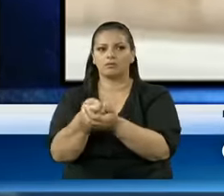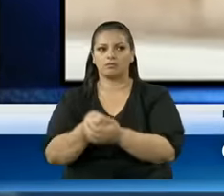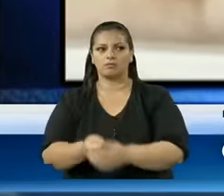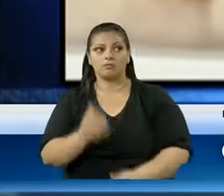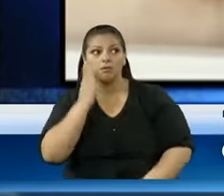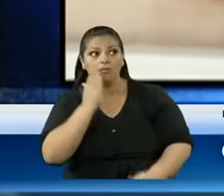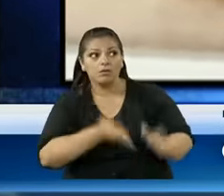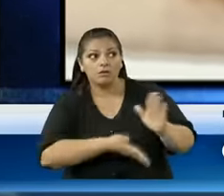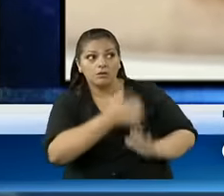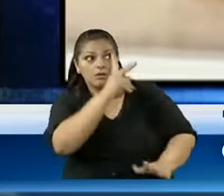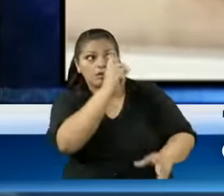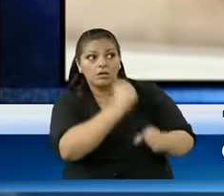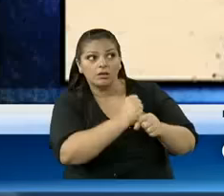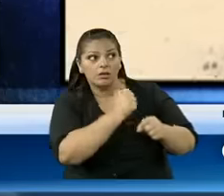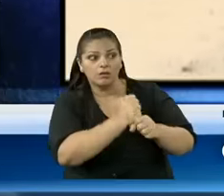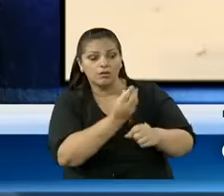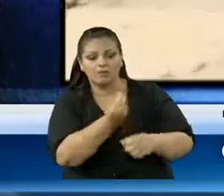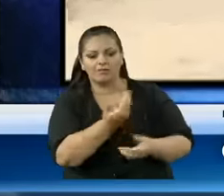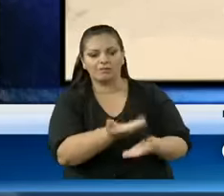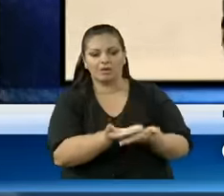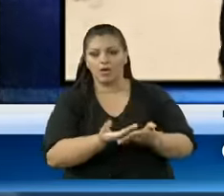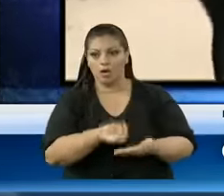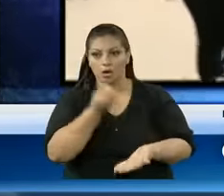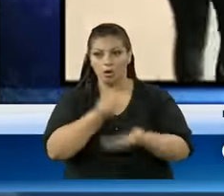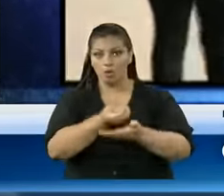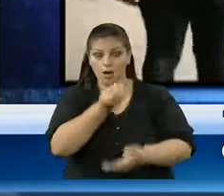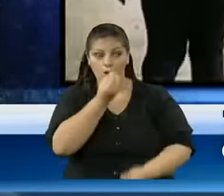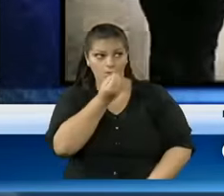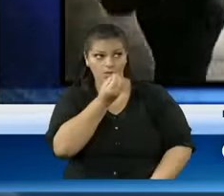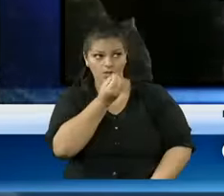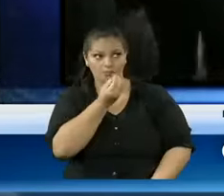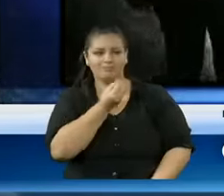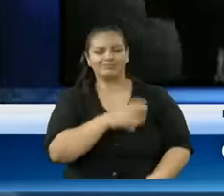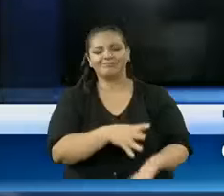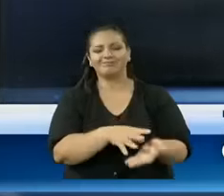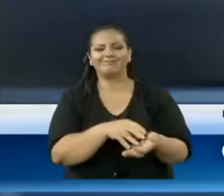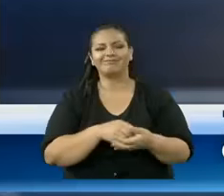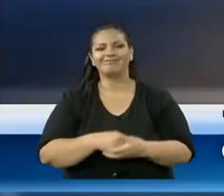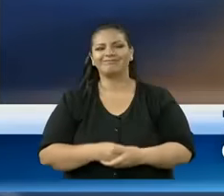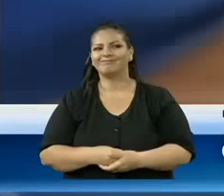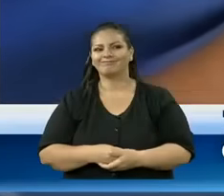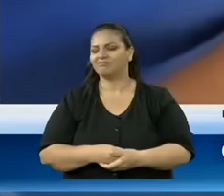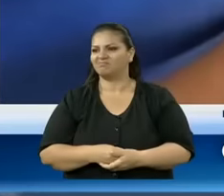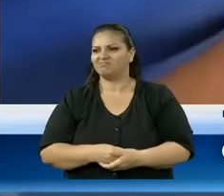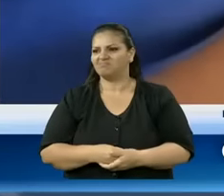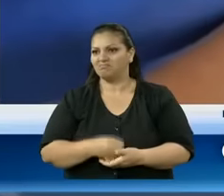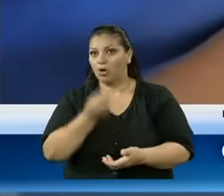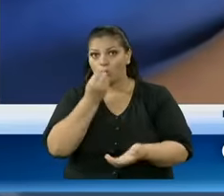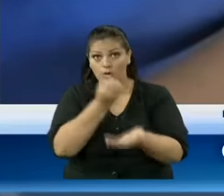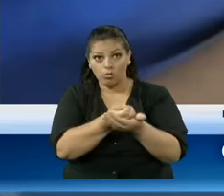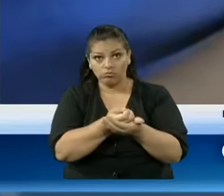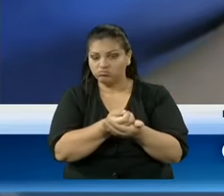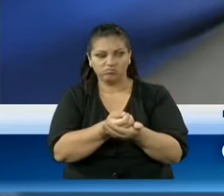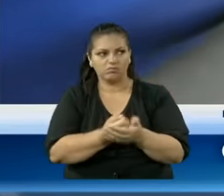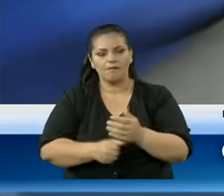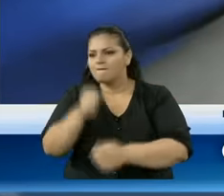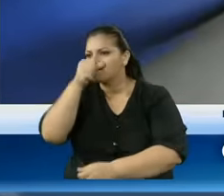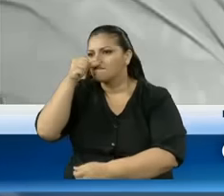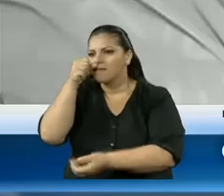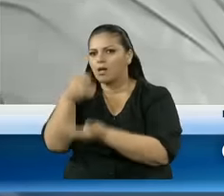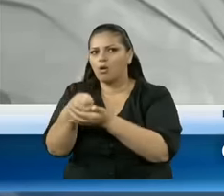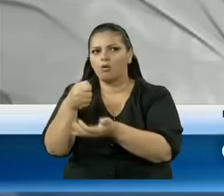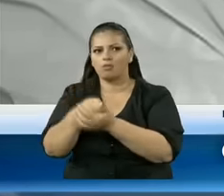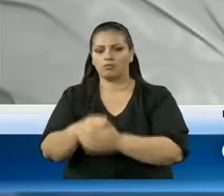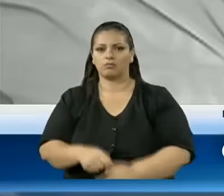iba a trabajar, siempre nos daba plata para la comida, pero nunca era para la comida, sino para comprar. Aquello la tiene desvelada a su madre, que